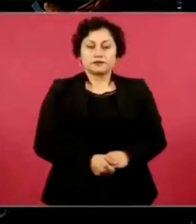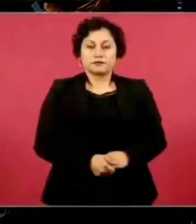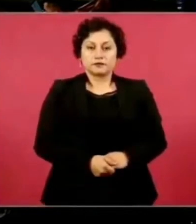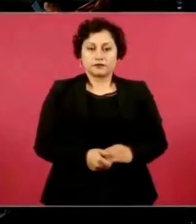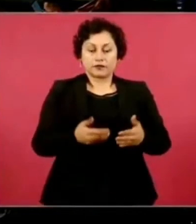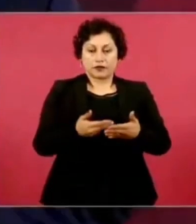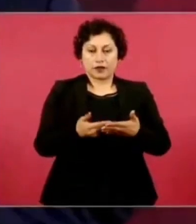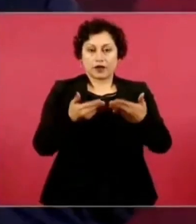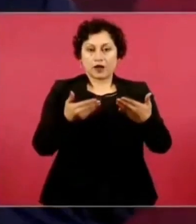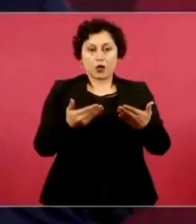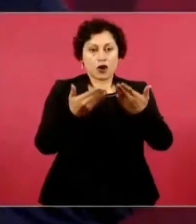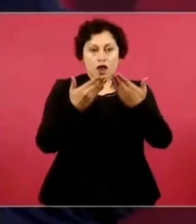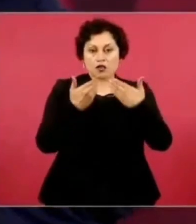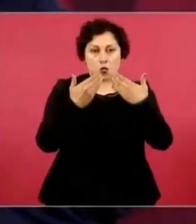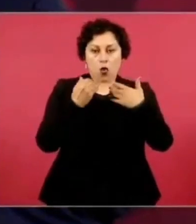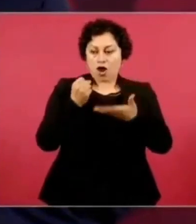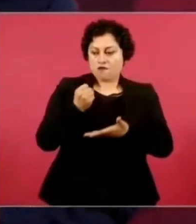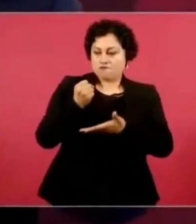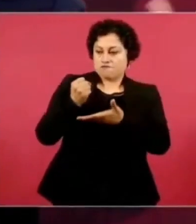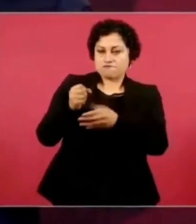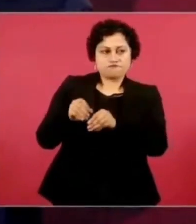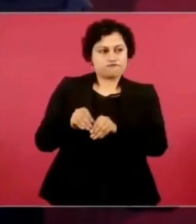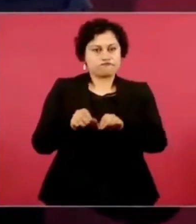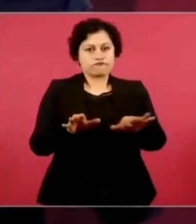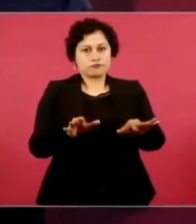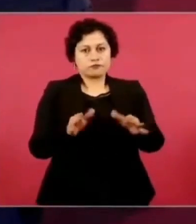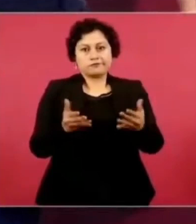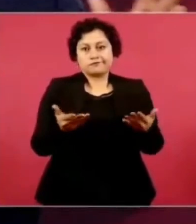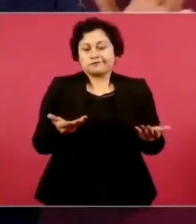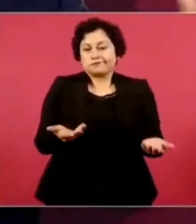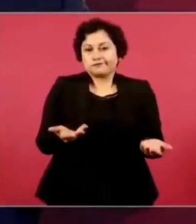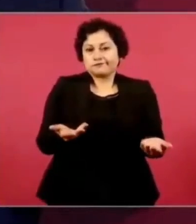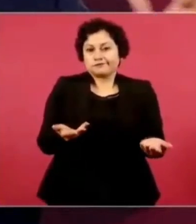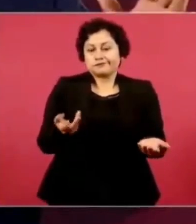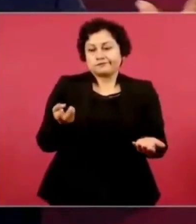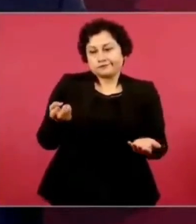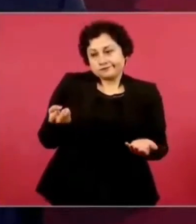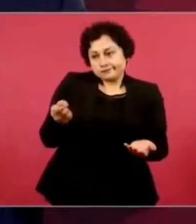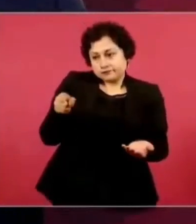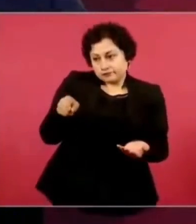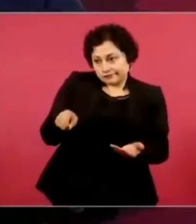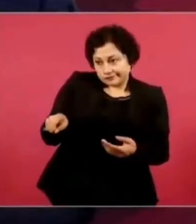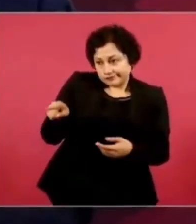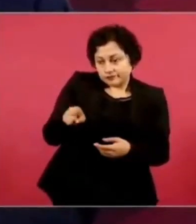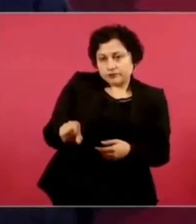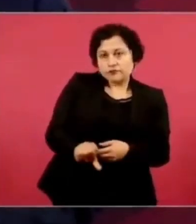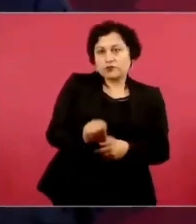publicidad, no hay dinero, ya los de ASIR, como otras estaciones de radio,